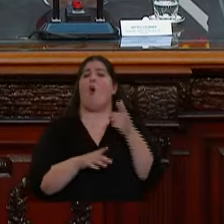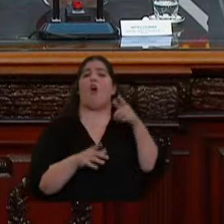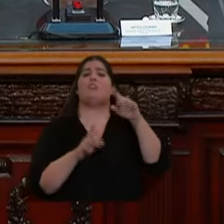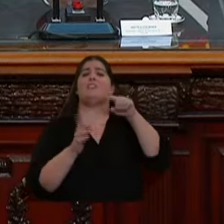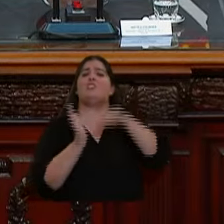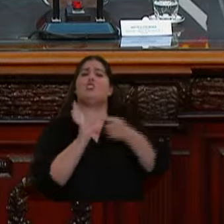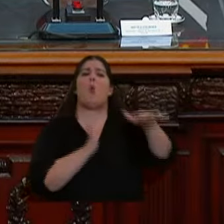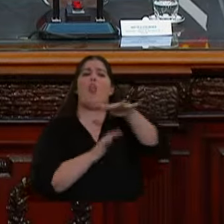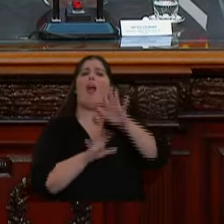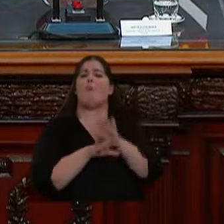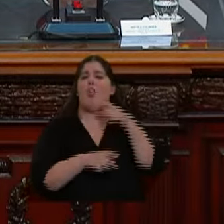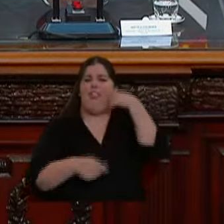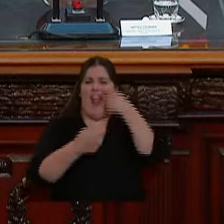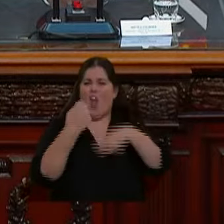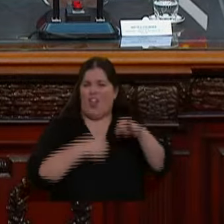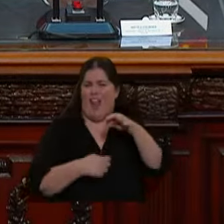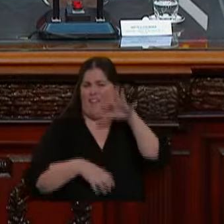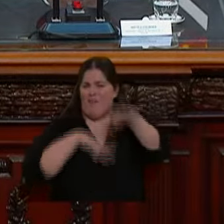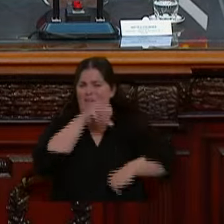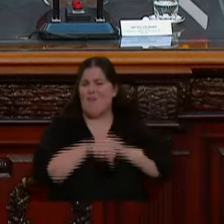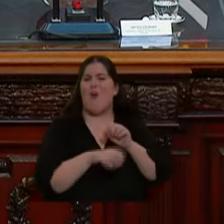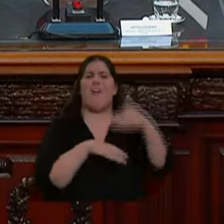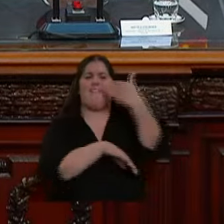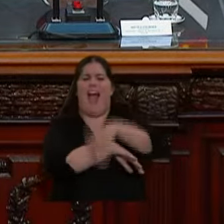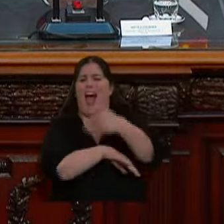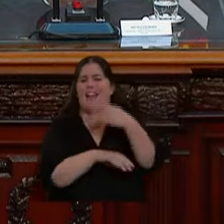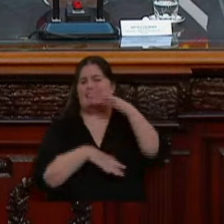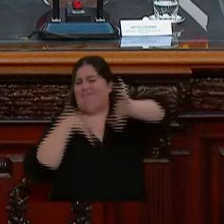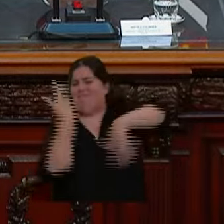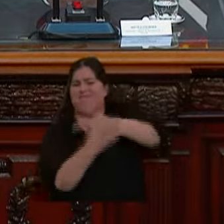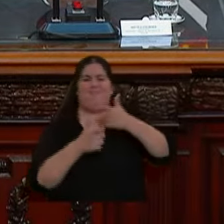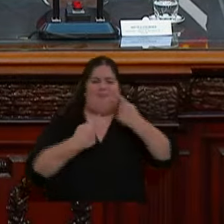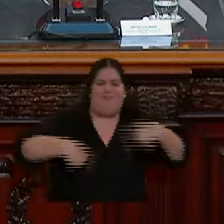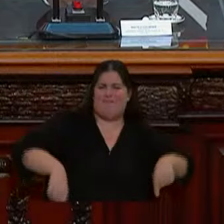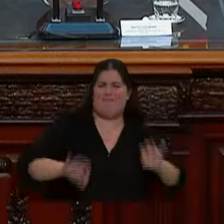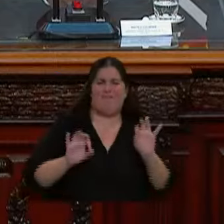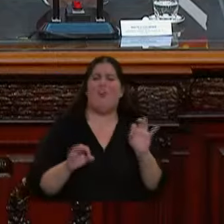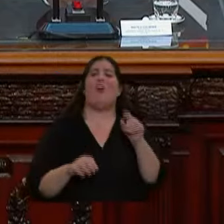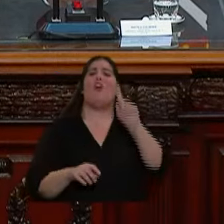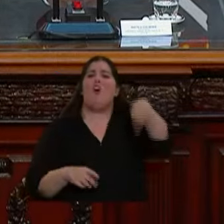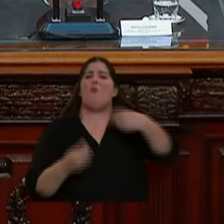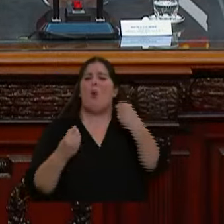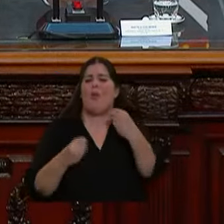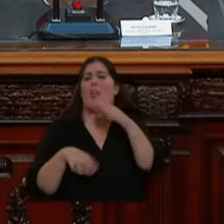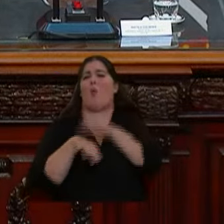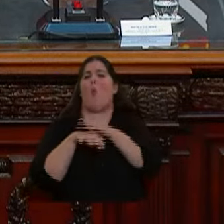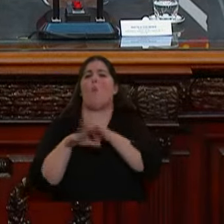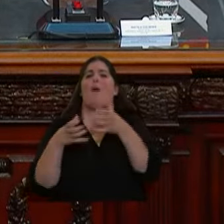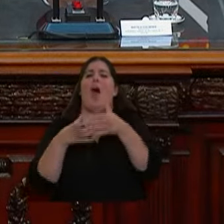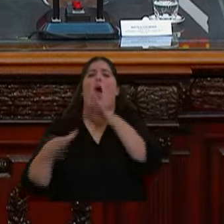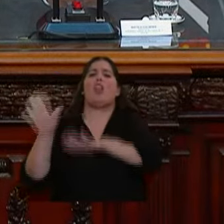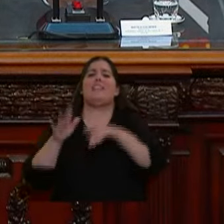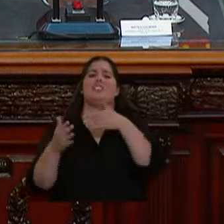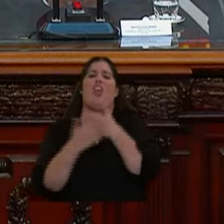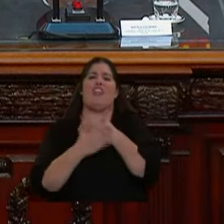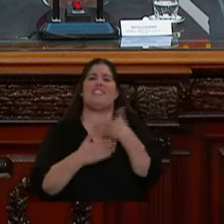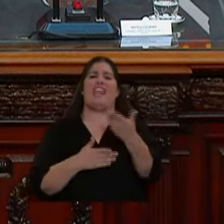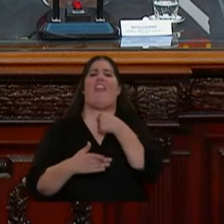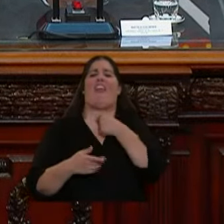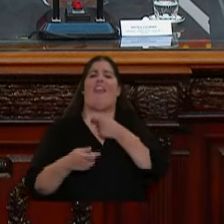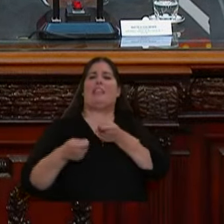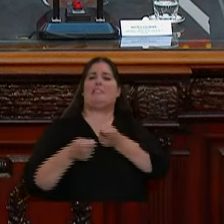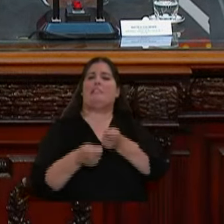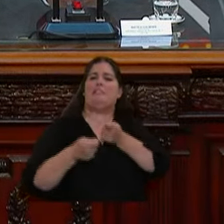narcotráfico, las calles tomadas por el caos y el desorden, ambos generados por las organizaciones de izquierda en su afán de